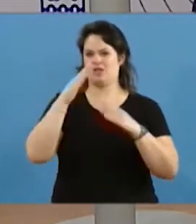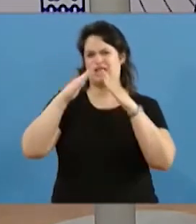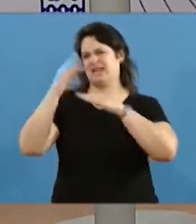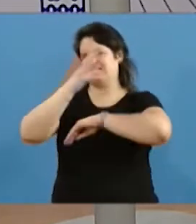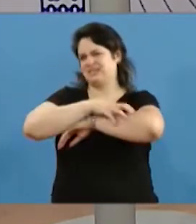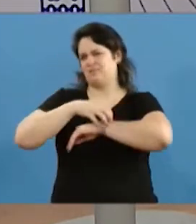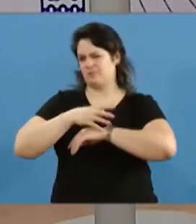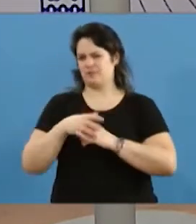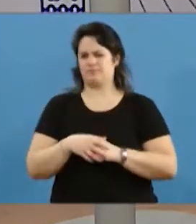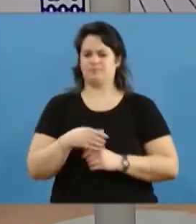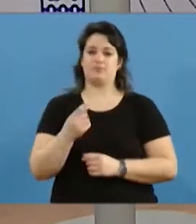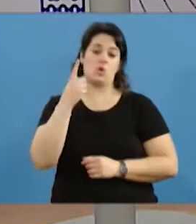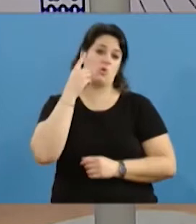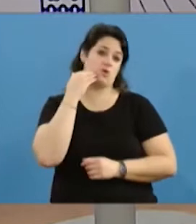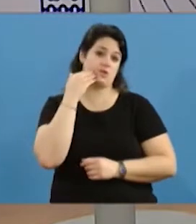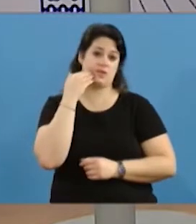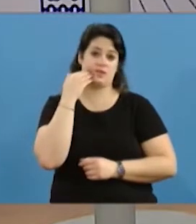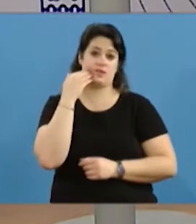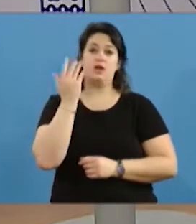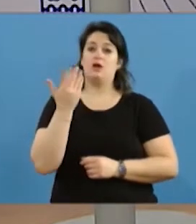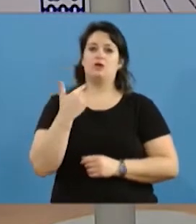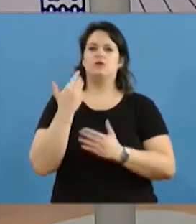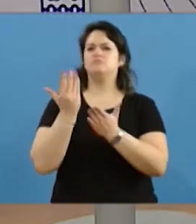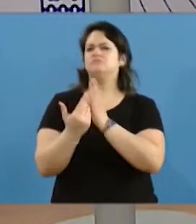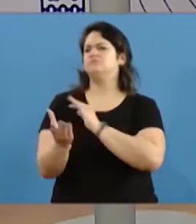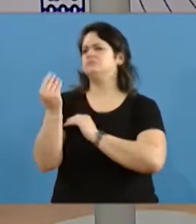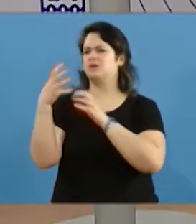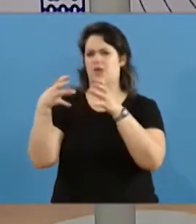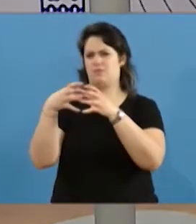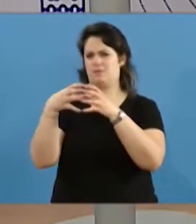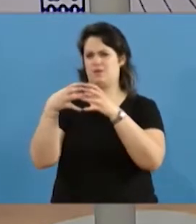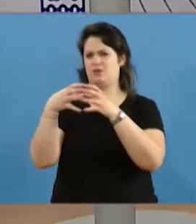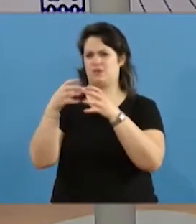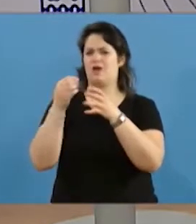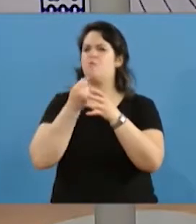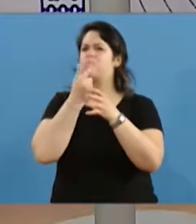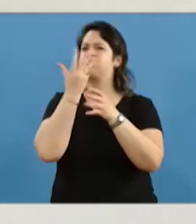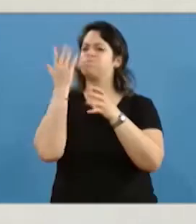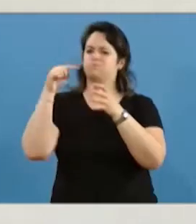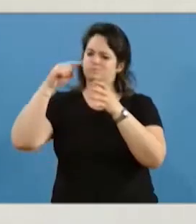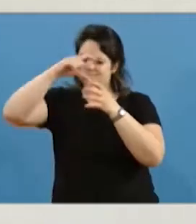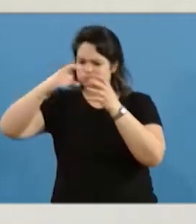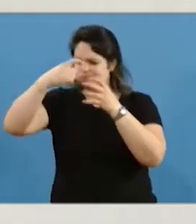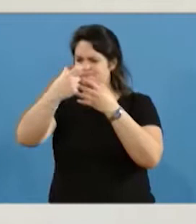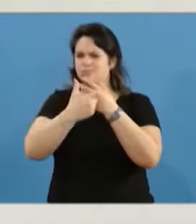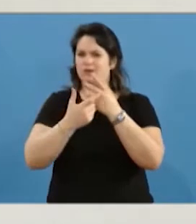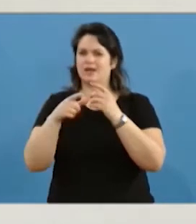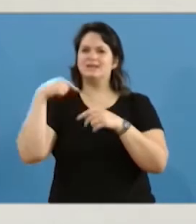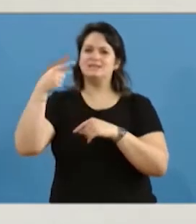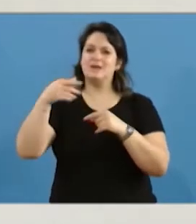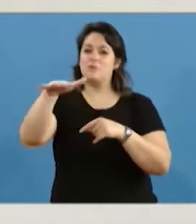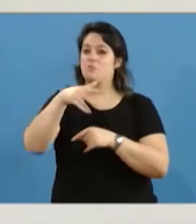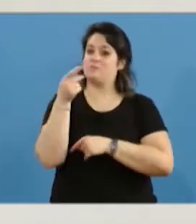pobre. Una tarde, le pedí muchas veces una pelota de varios colores que veía cada momento en el